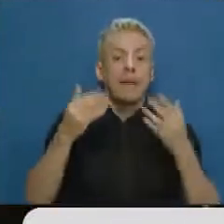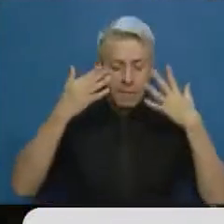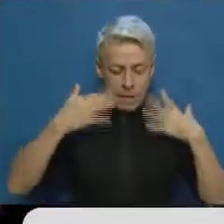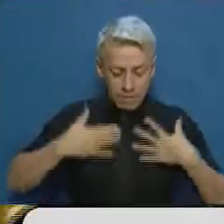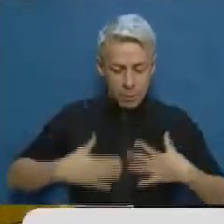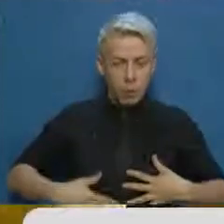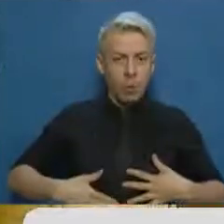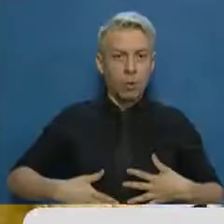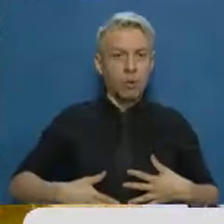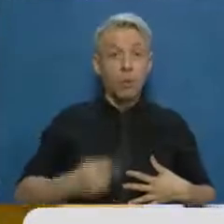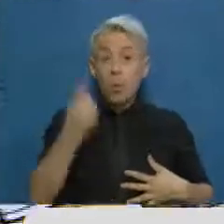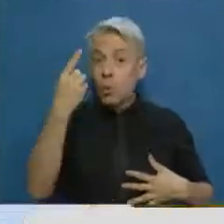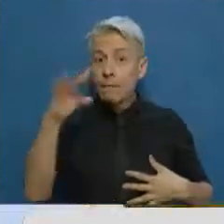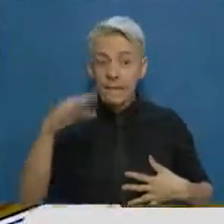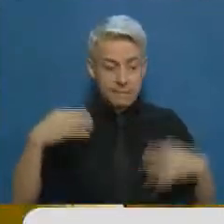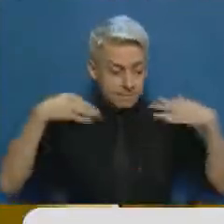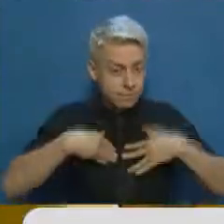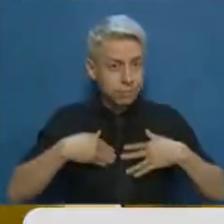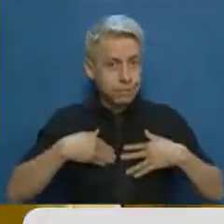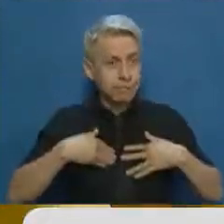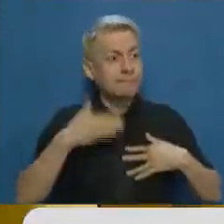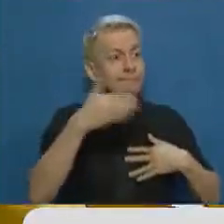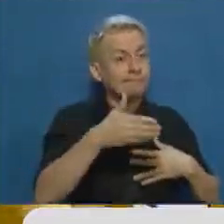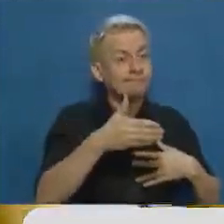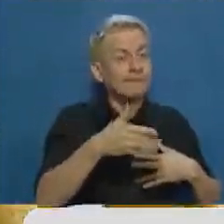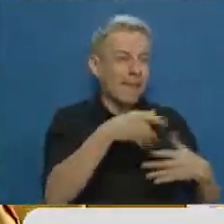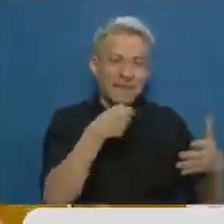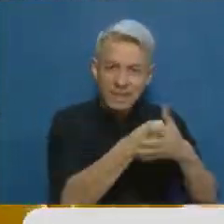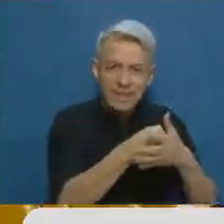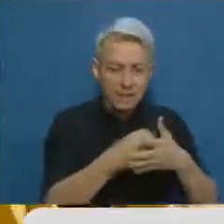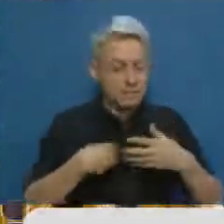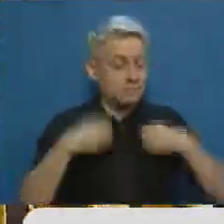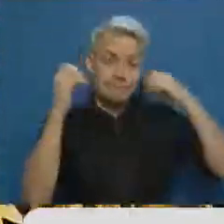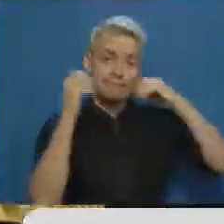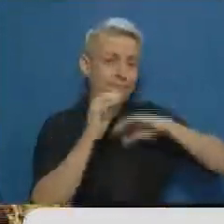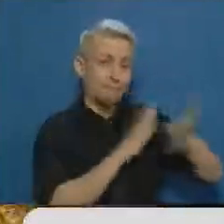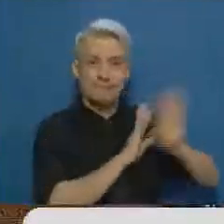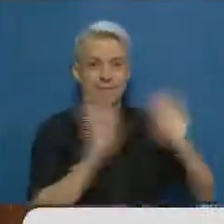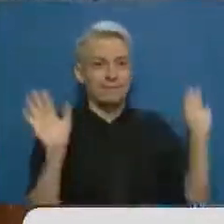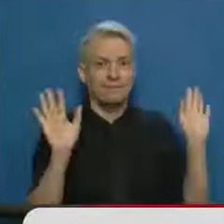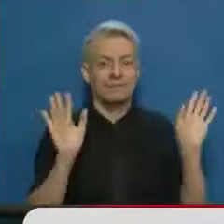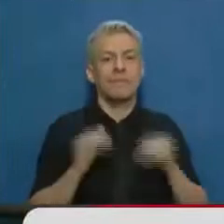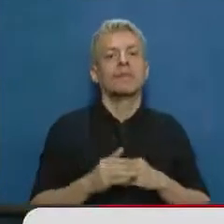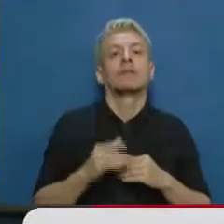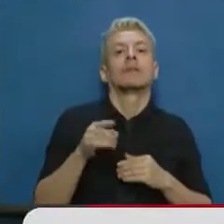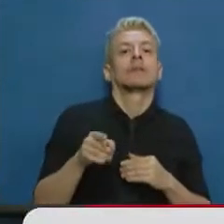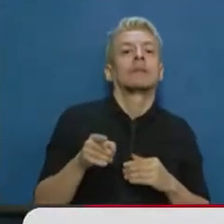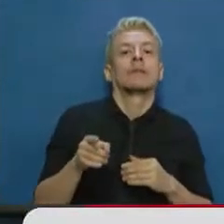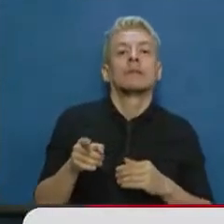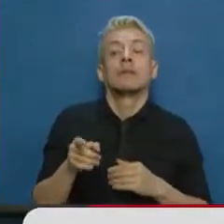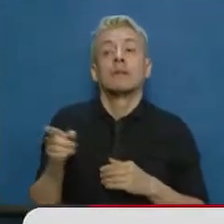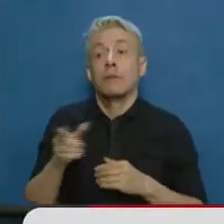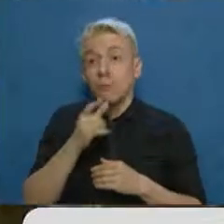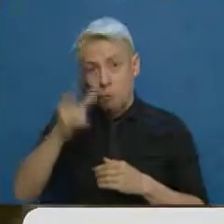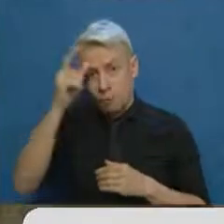descartable, que se utiliza para los accidentes de tránsito. No tenemos bomberos ya con riesgo en el cuartel. Sí,